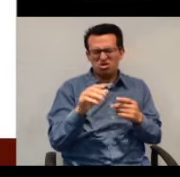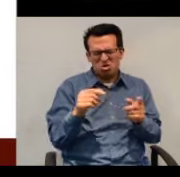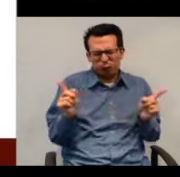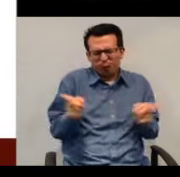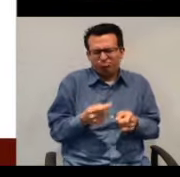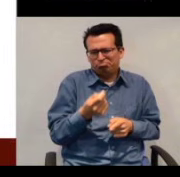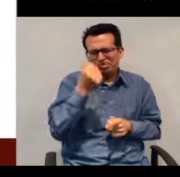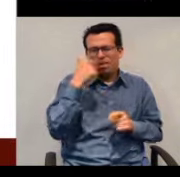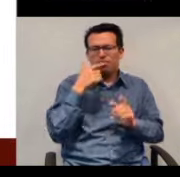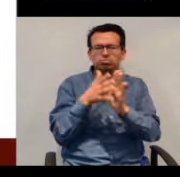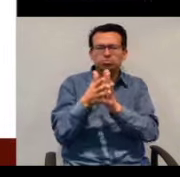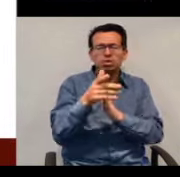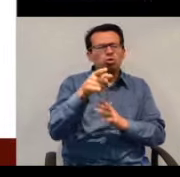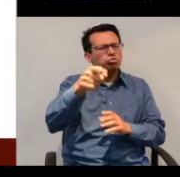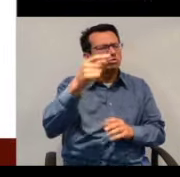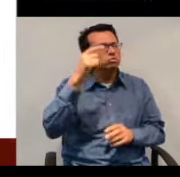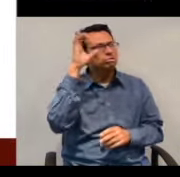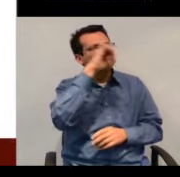tengan una idea de qué